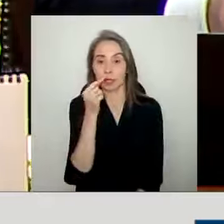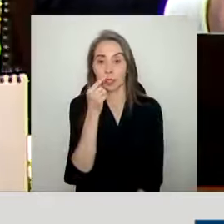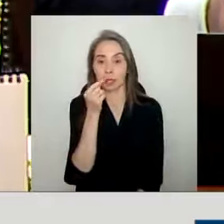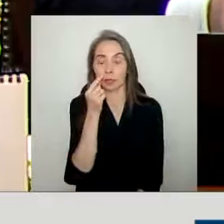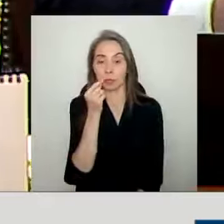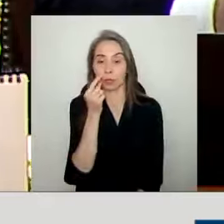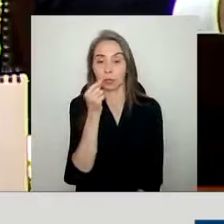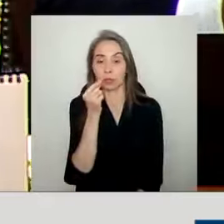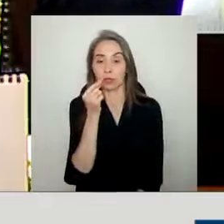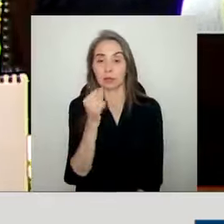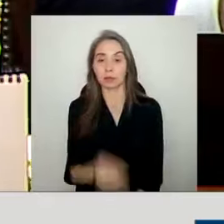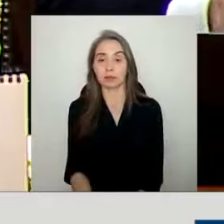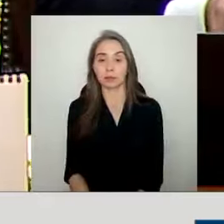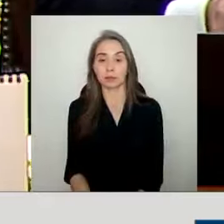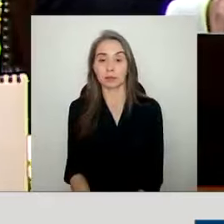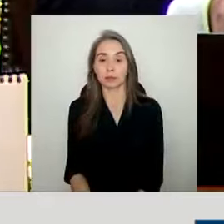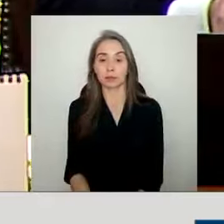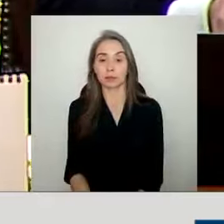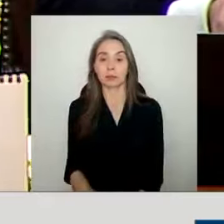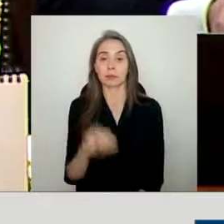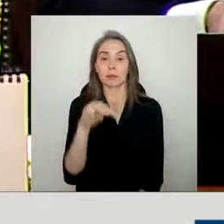diputado Miguel